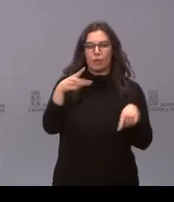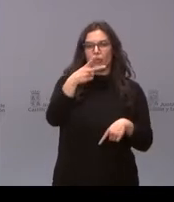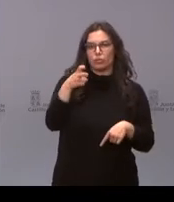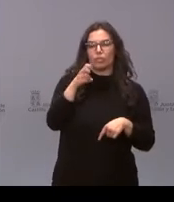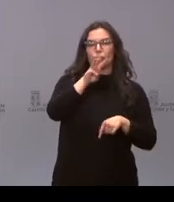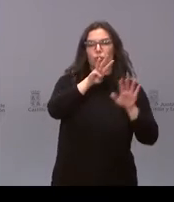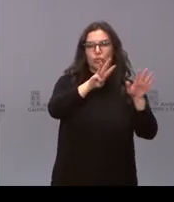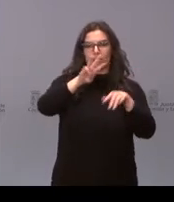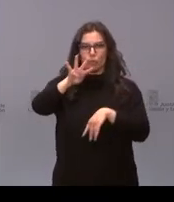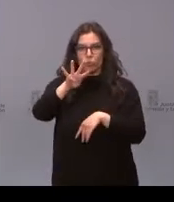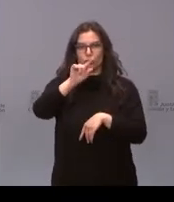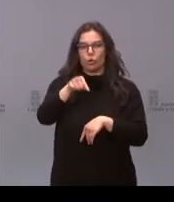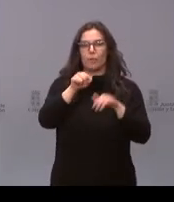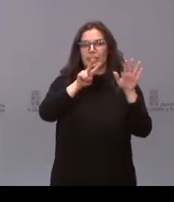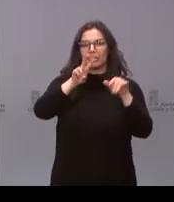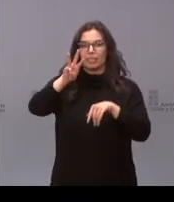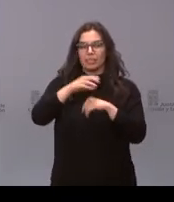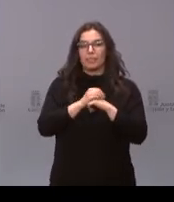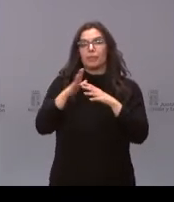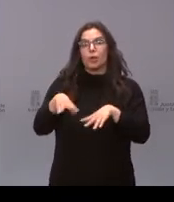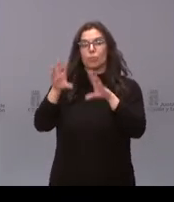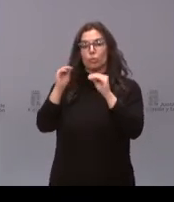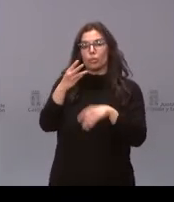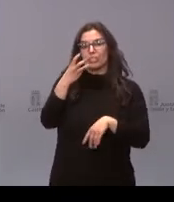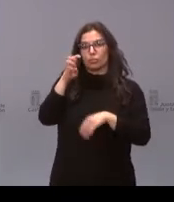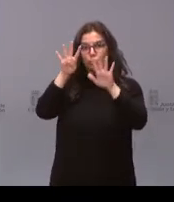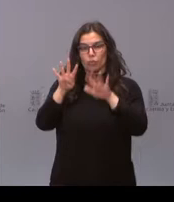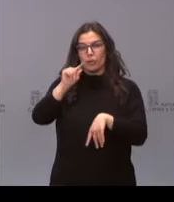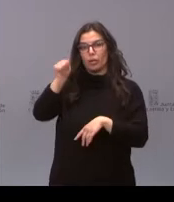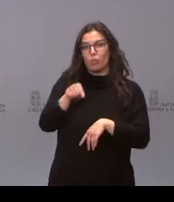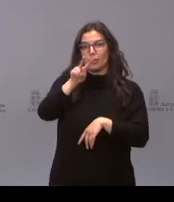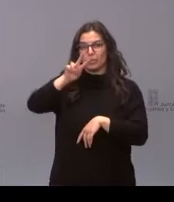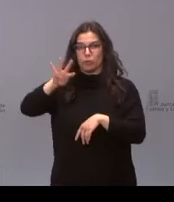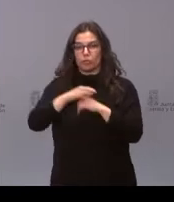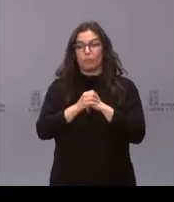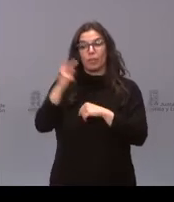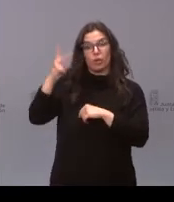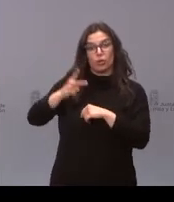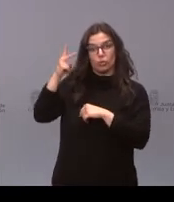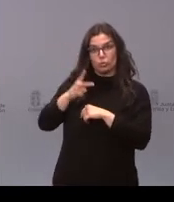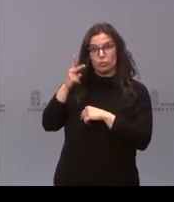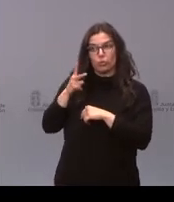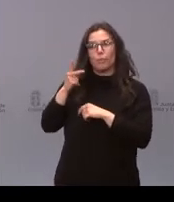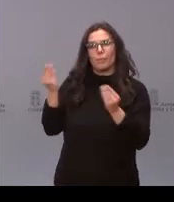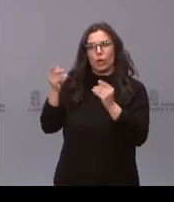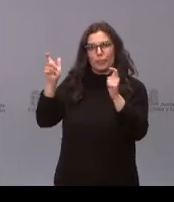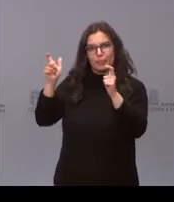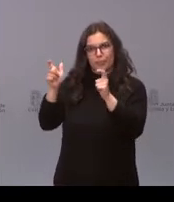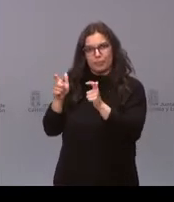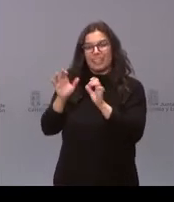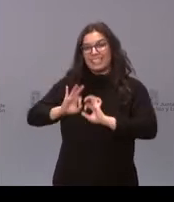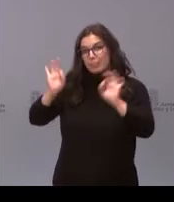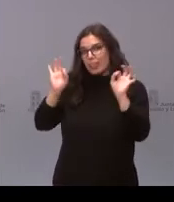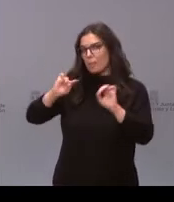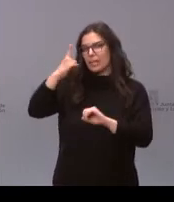284 puntos 73 y burgos 300 9,24 ambos están bajando y muy especialmente segovia